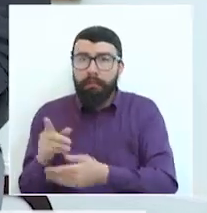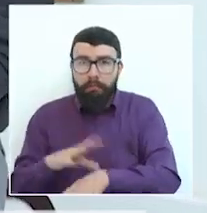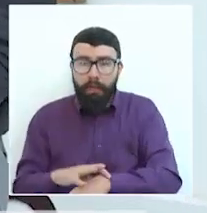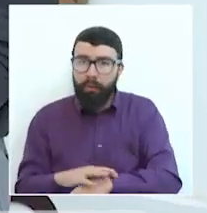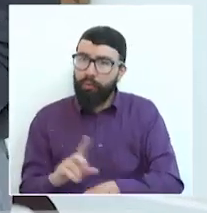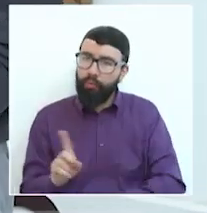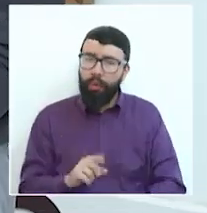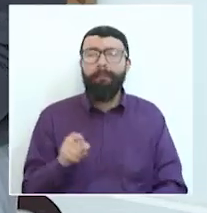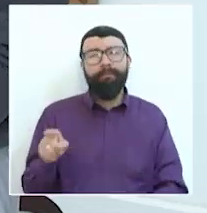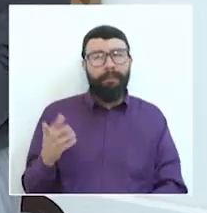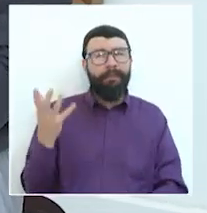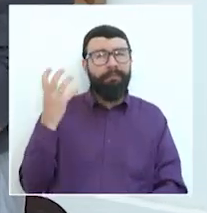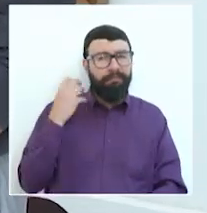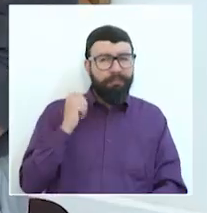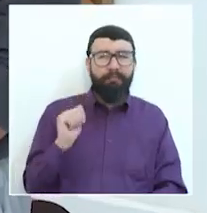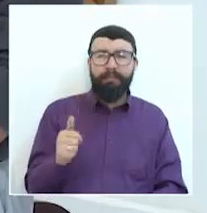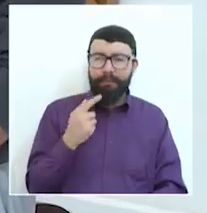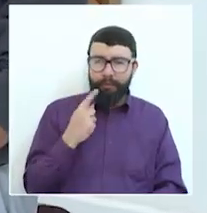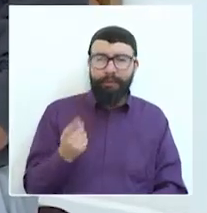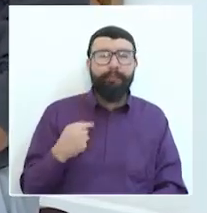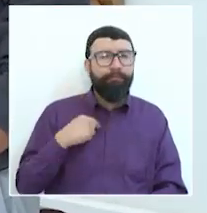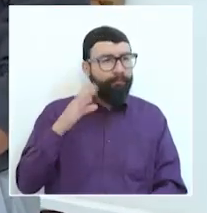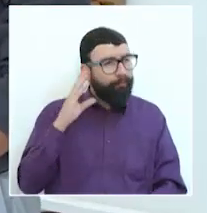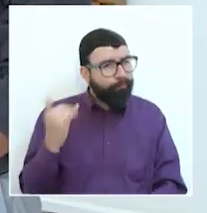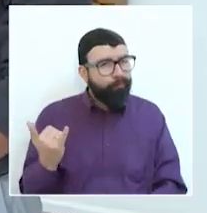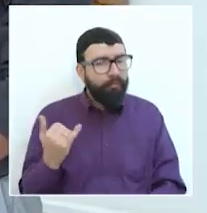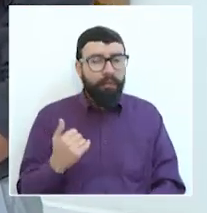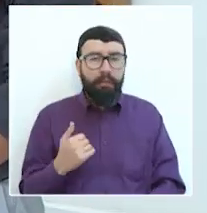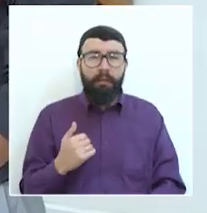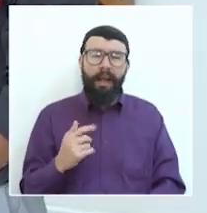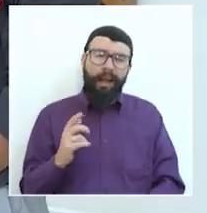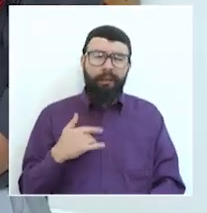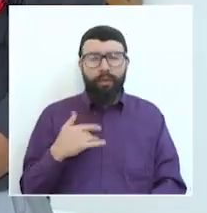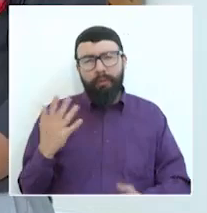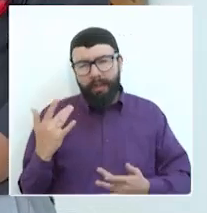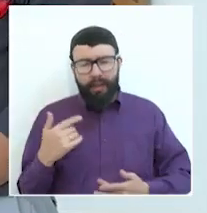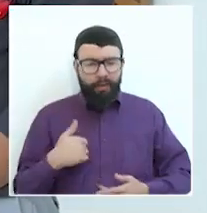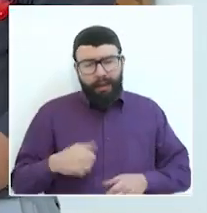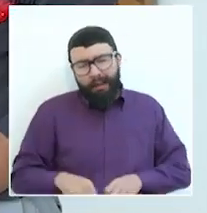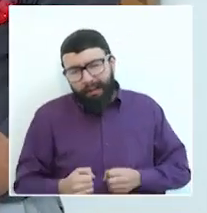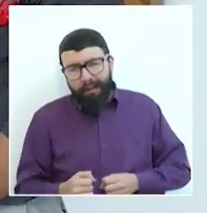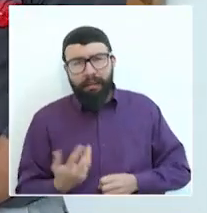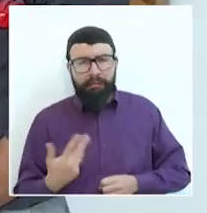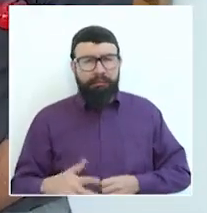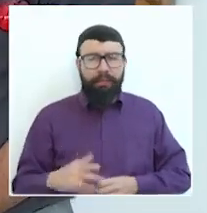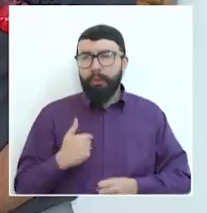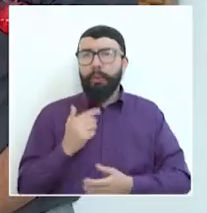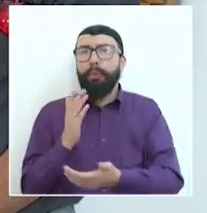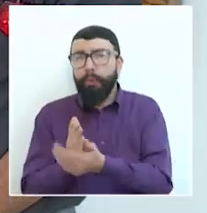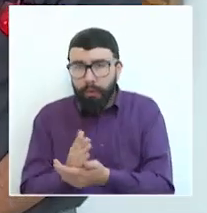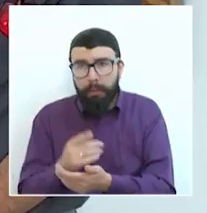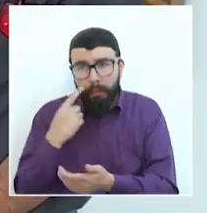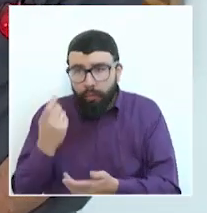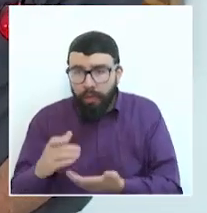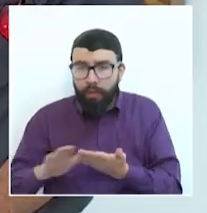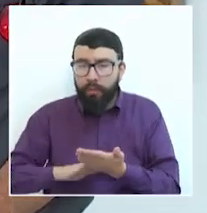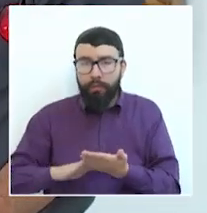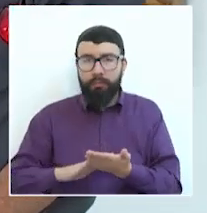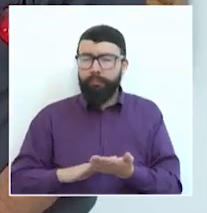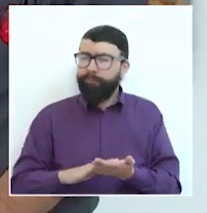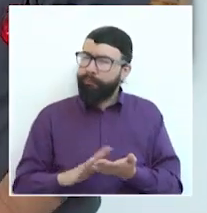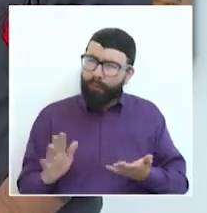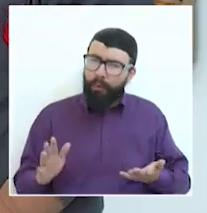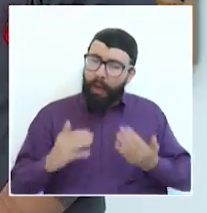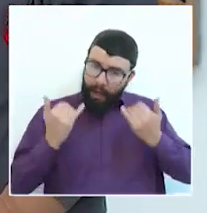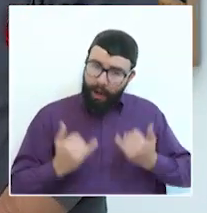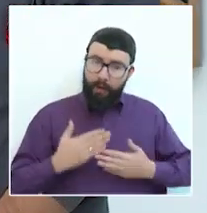se lo he escuchado a usted hace mucho tiempo. No hay que esperar a sentirnos lesionados para buscar también el remedio. y